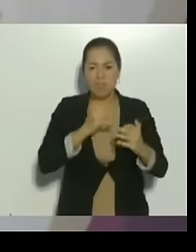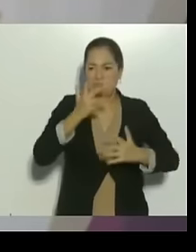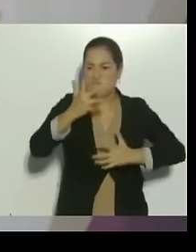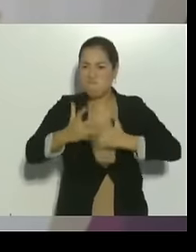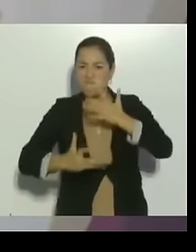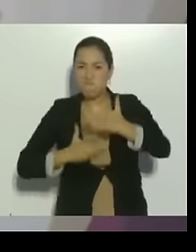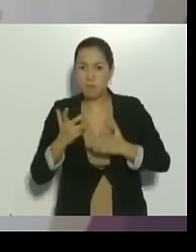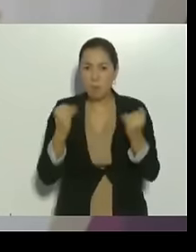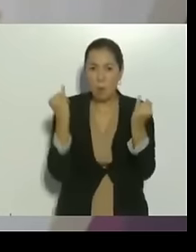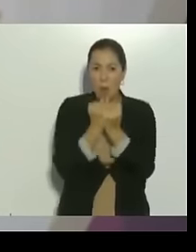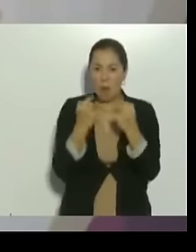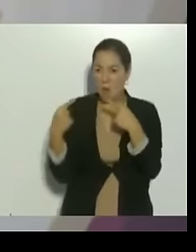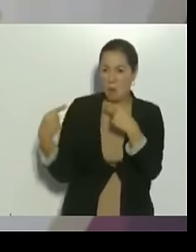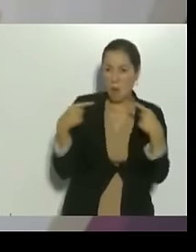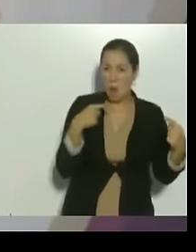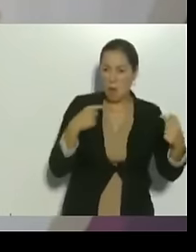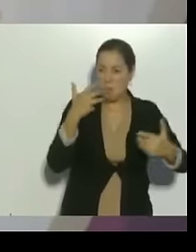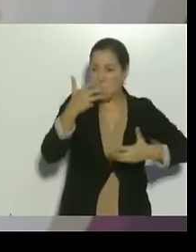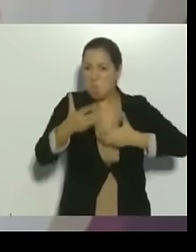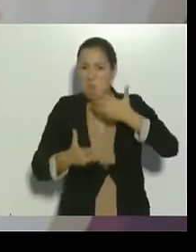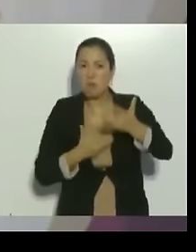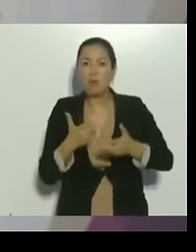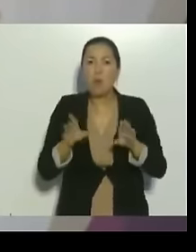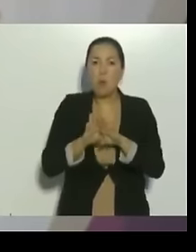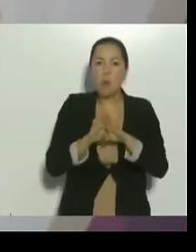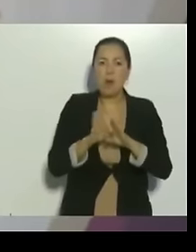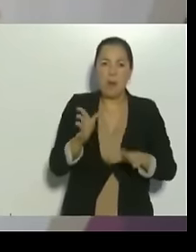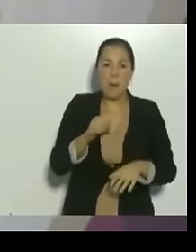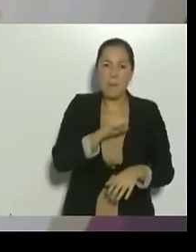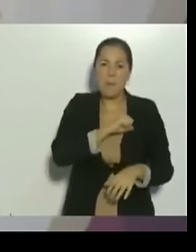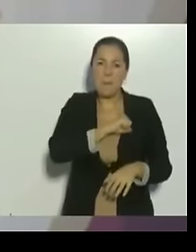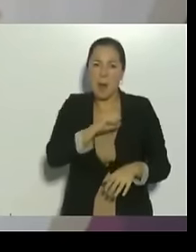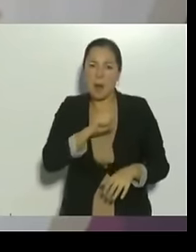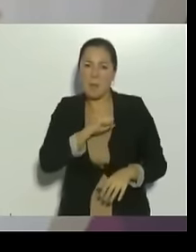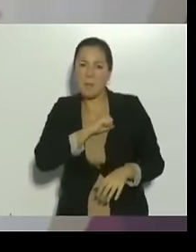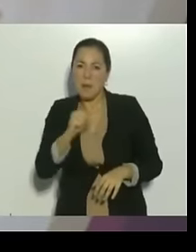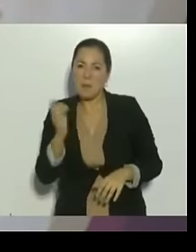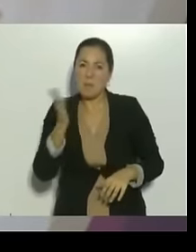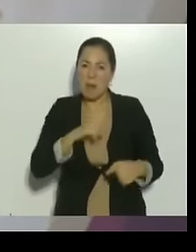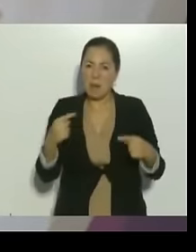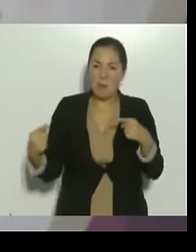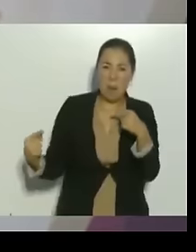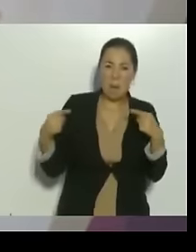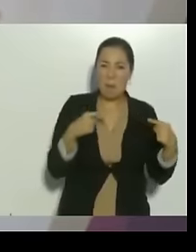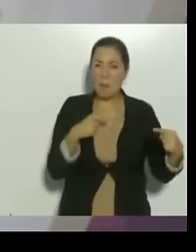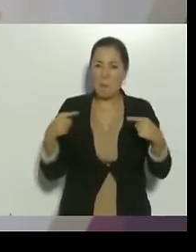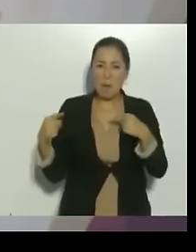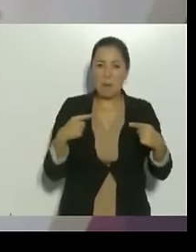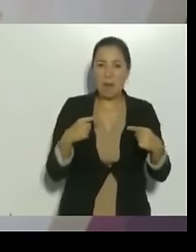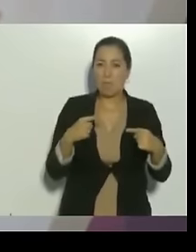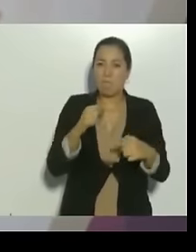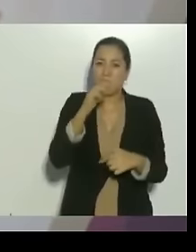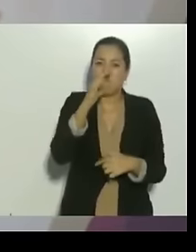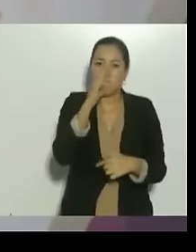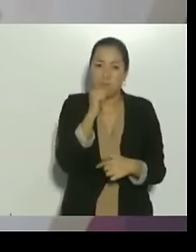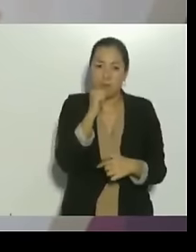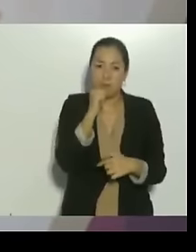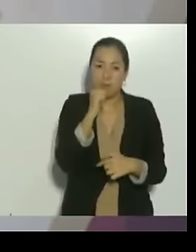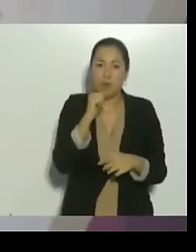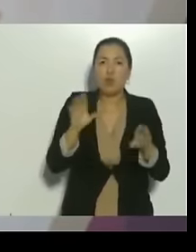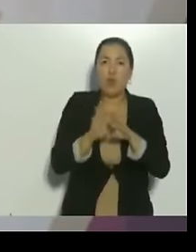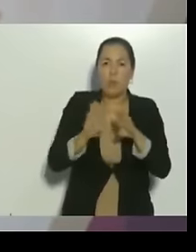Wilmer bueno es importante Carlos Resaltar tres cosas fundamentales primero que se suponía que el